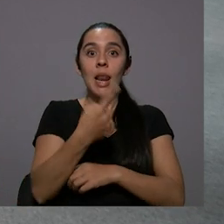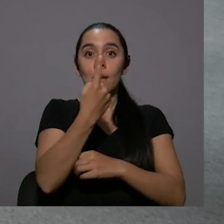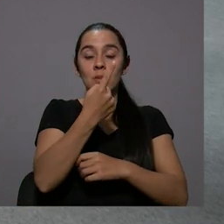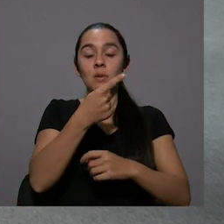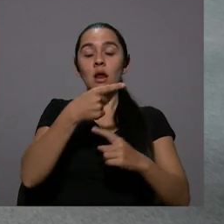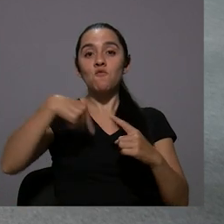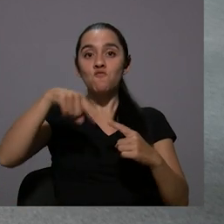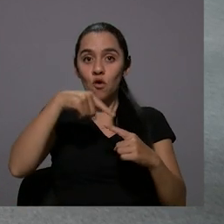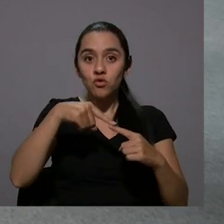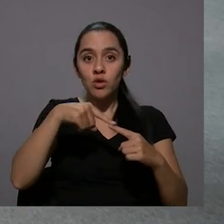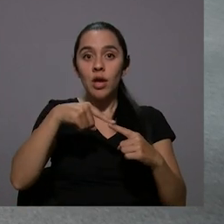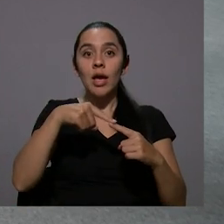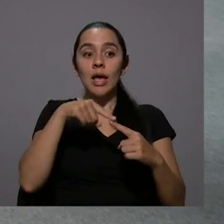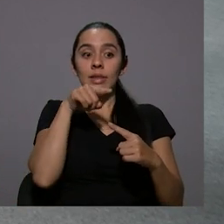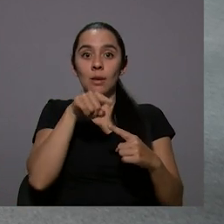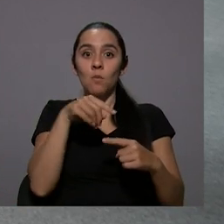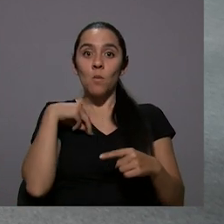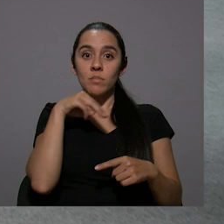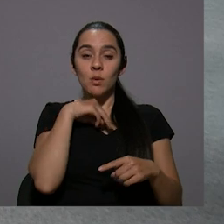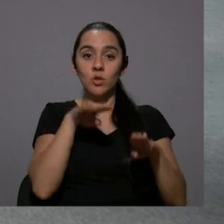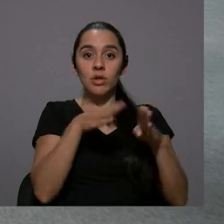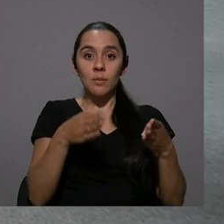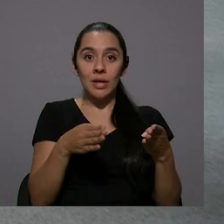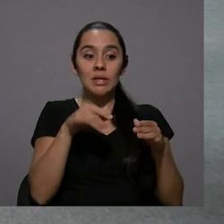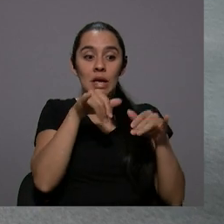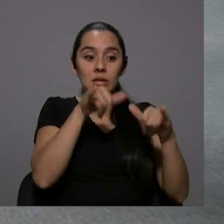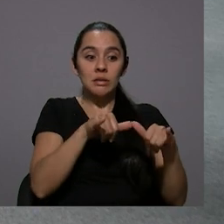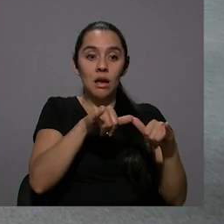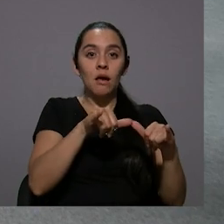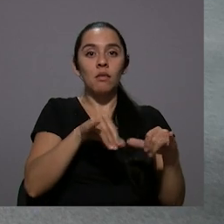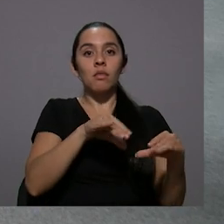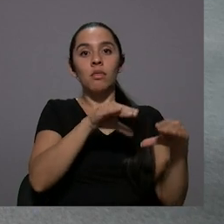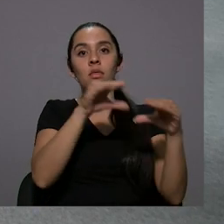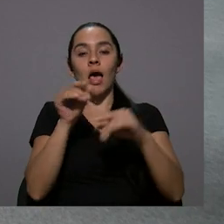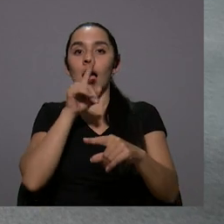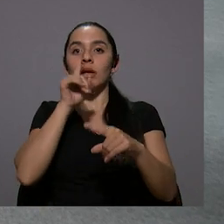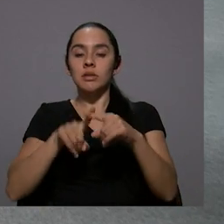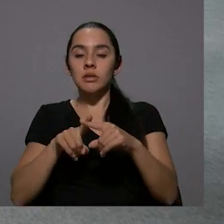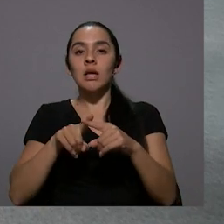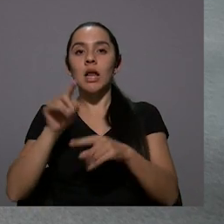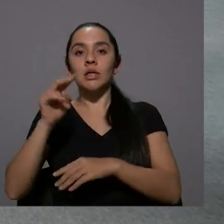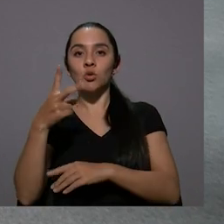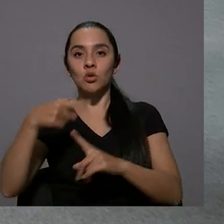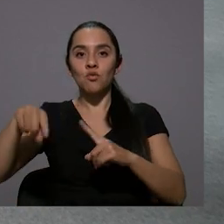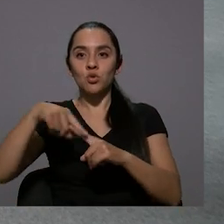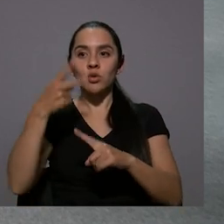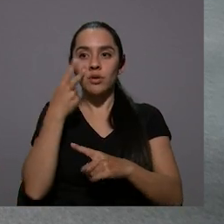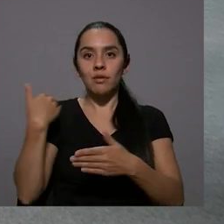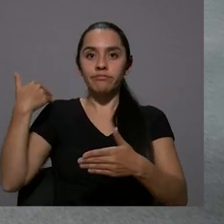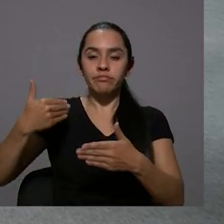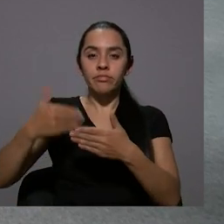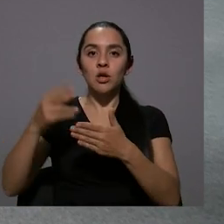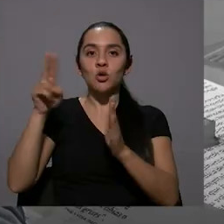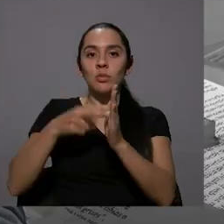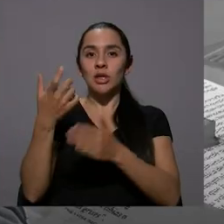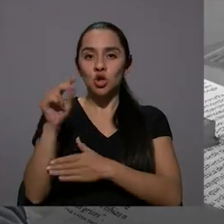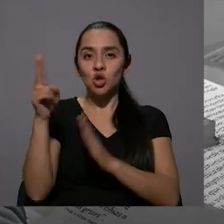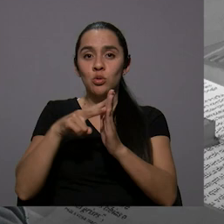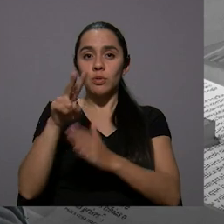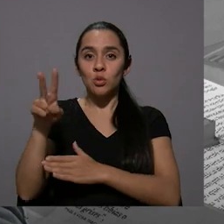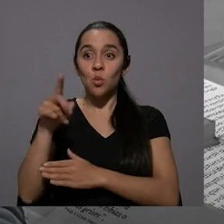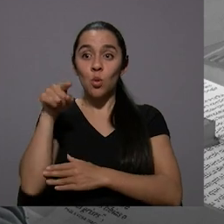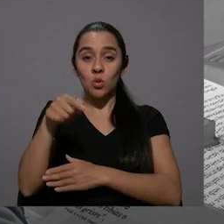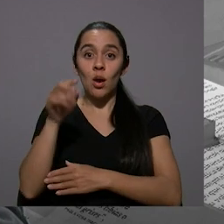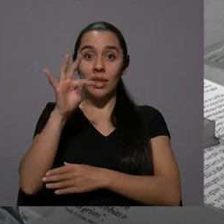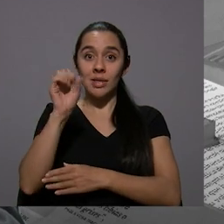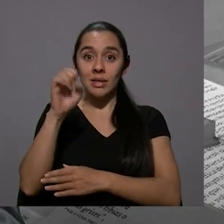ronda como miembros de mesa están en la segunda rondas Y si usted ve las diferencias segunda ronda 2014 2018 y 2022 cuando el